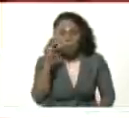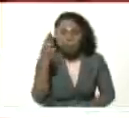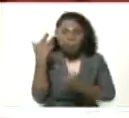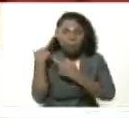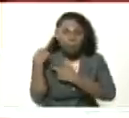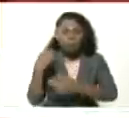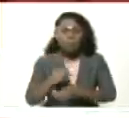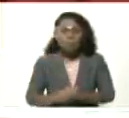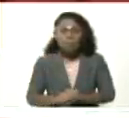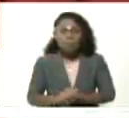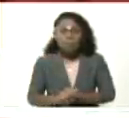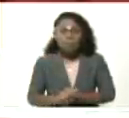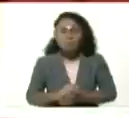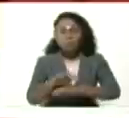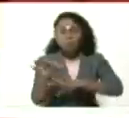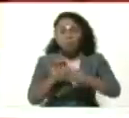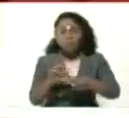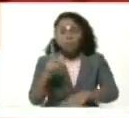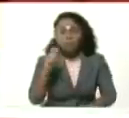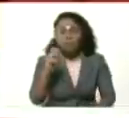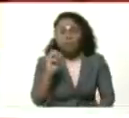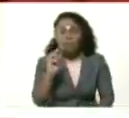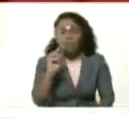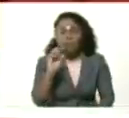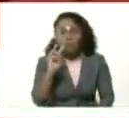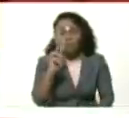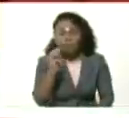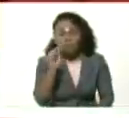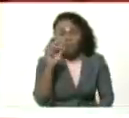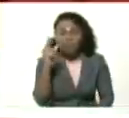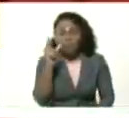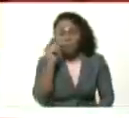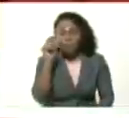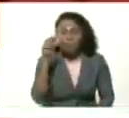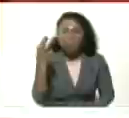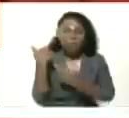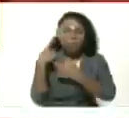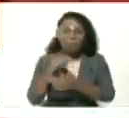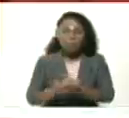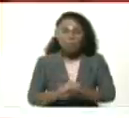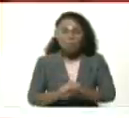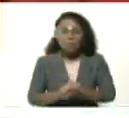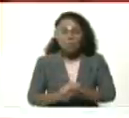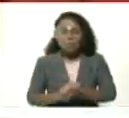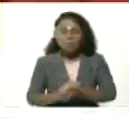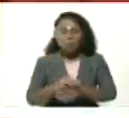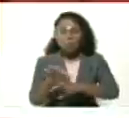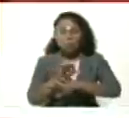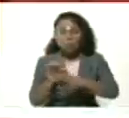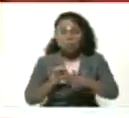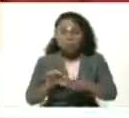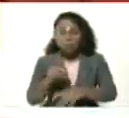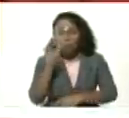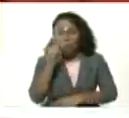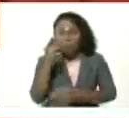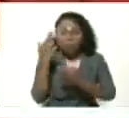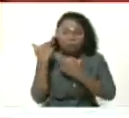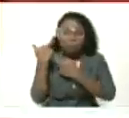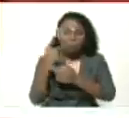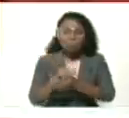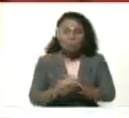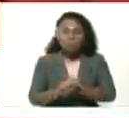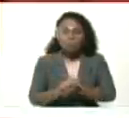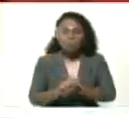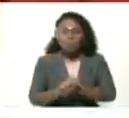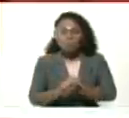Varela, municipio Tobar, Iván Puliti, municipio Tulio Febres Cordero, William Díaz, municipio Padre